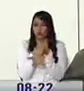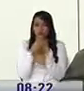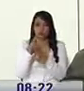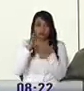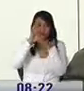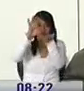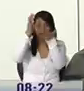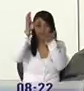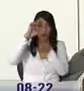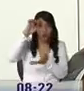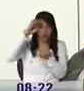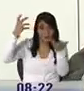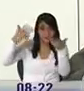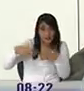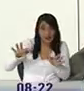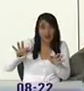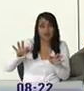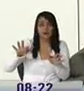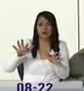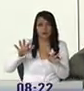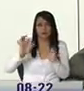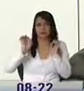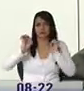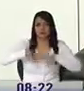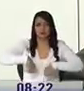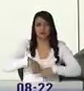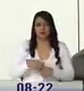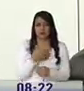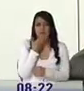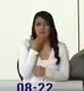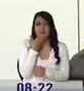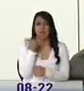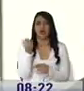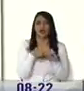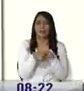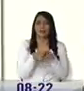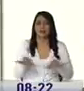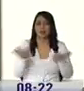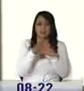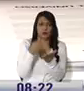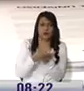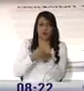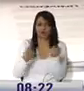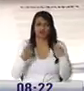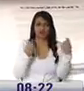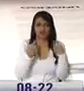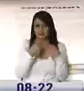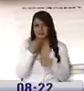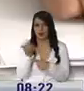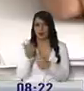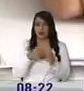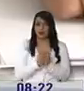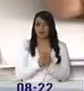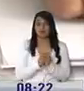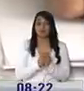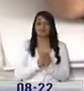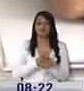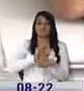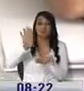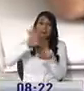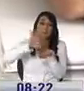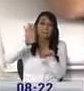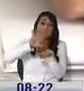Europea puedan tener una mayor posición de competitividad Aunque explica que este crecimiento en las exportaciones No